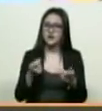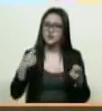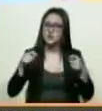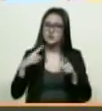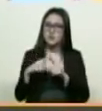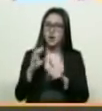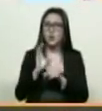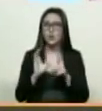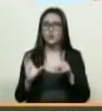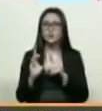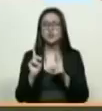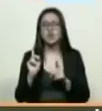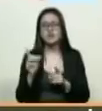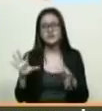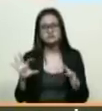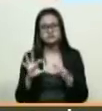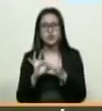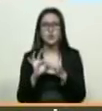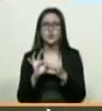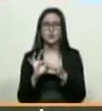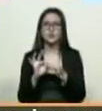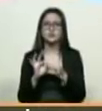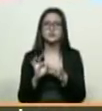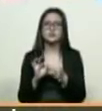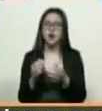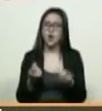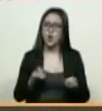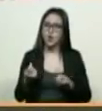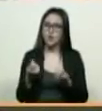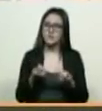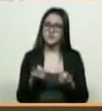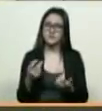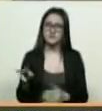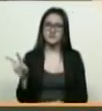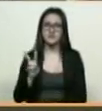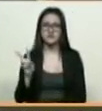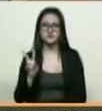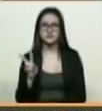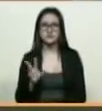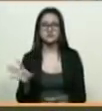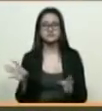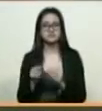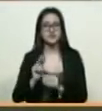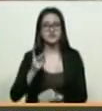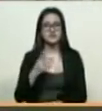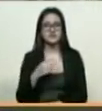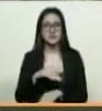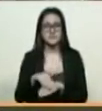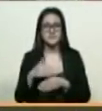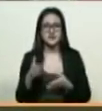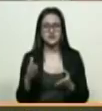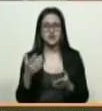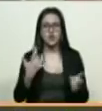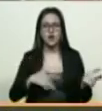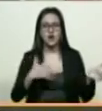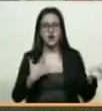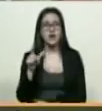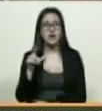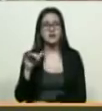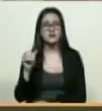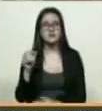cultura deben ir de la mano y ofrecer una oferta económica para el país. Bien, escuchamos ustedes entonces palabras del viceministro Ali Alejandro, primera quien se